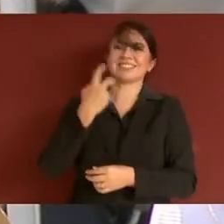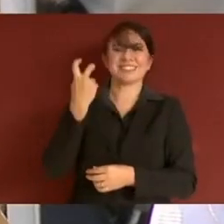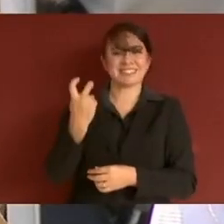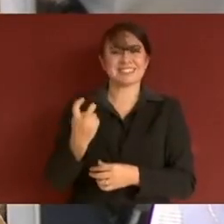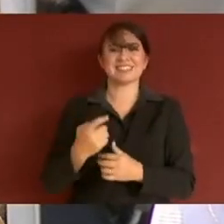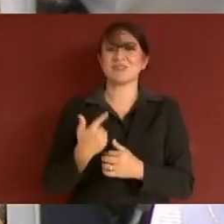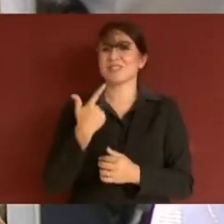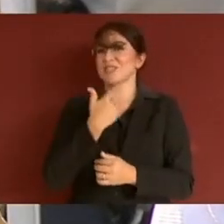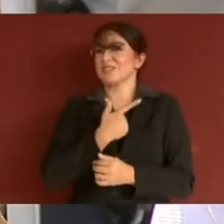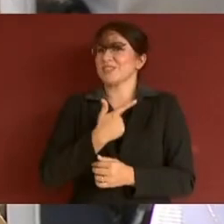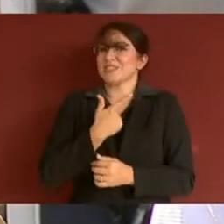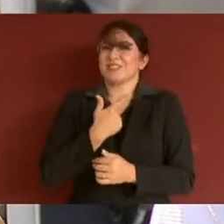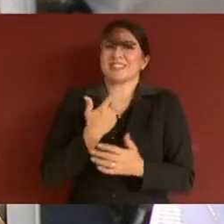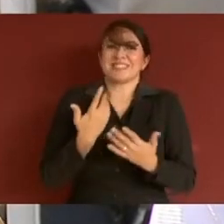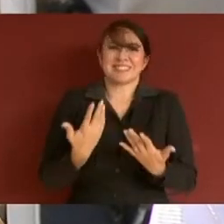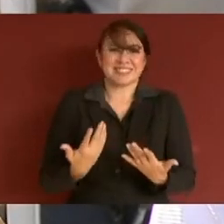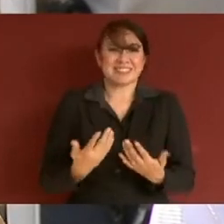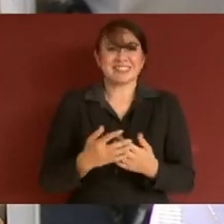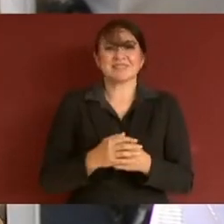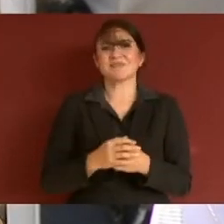Nos dio mucho gusto